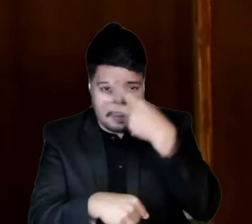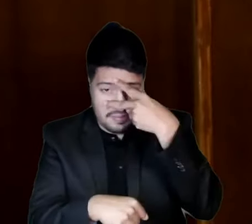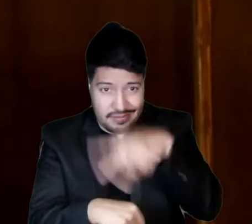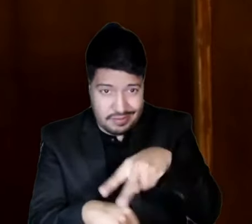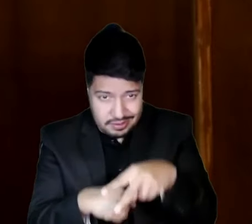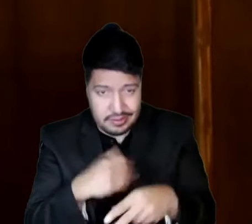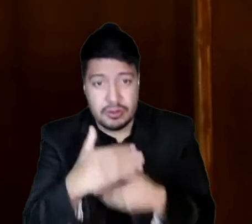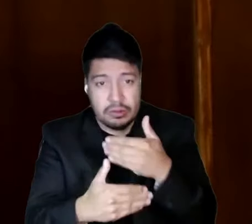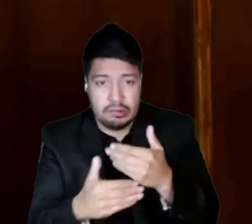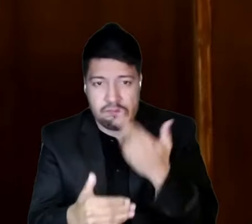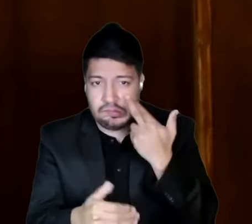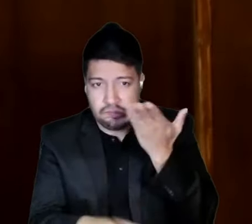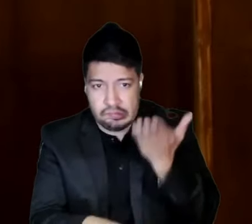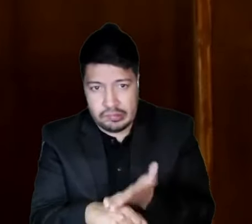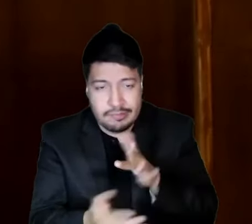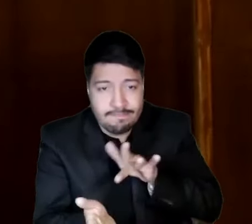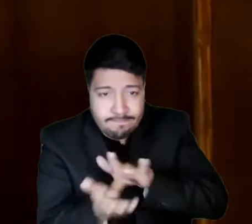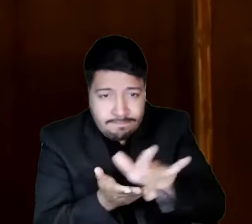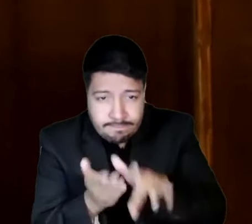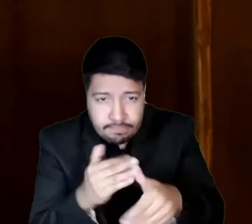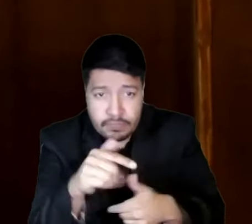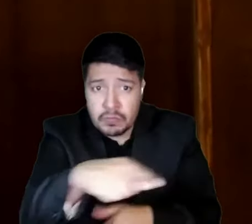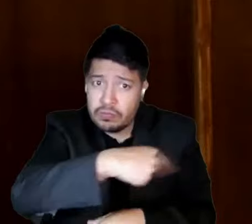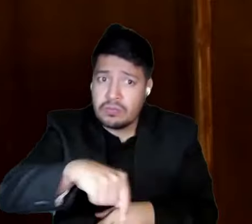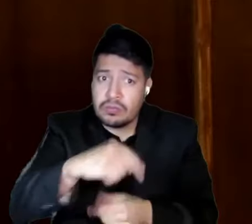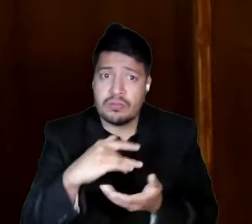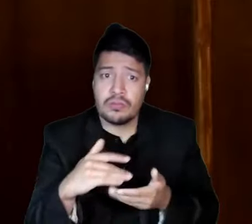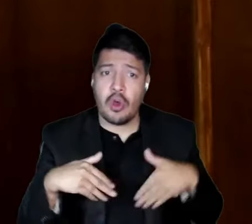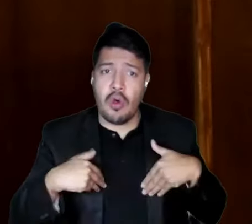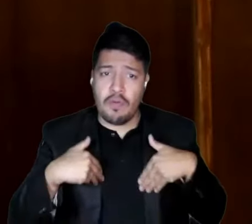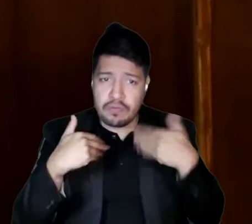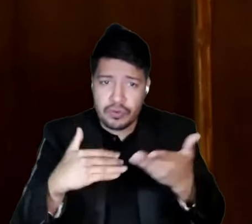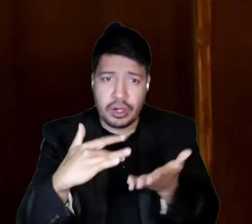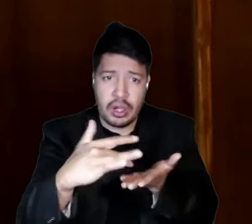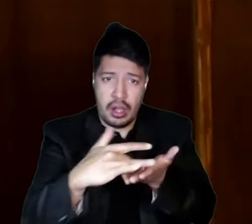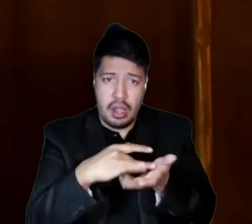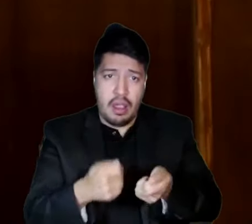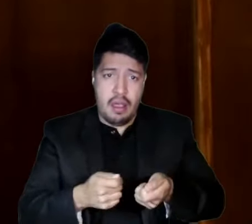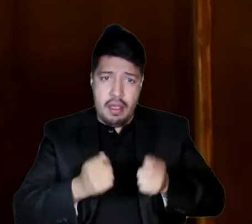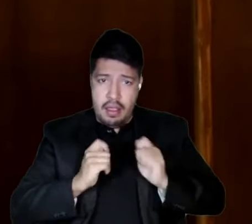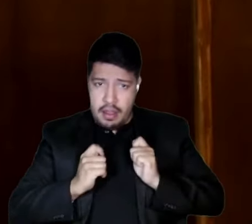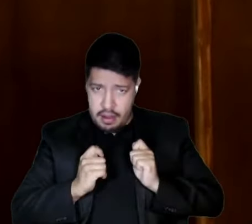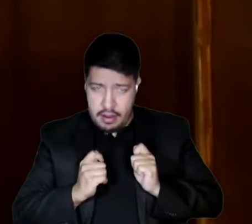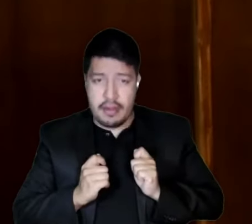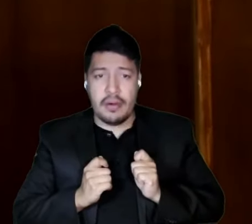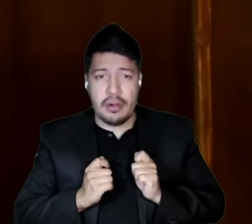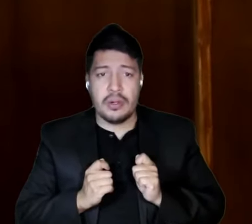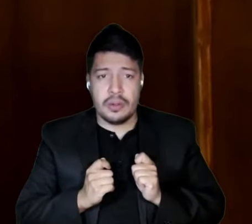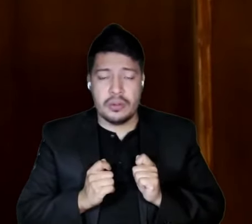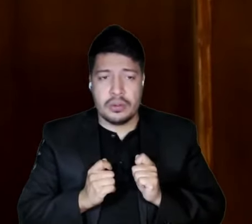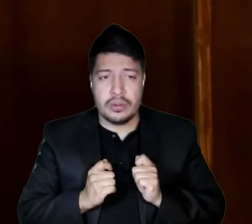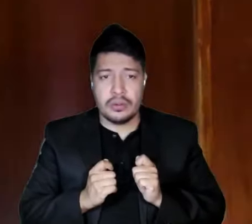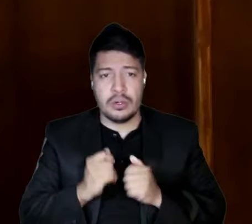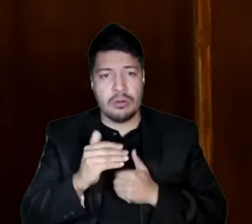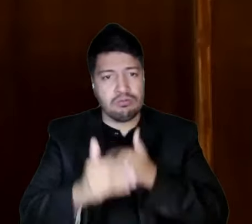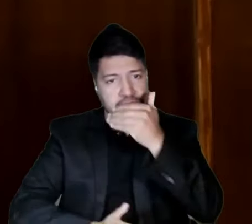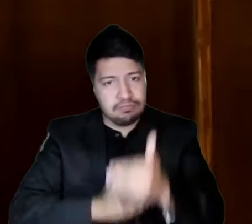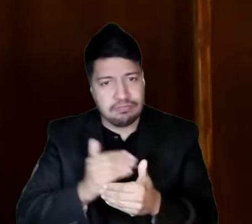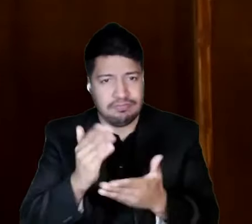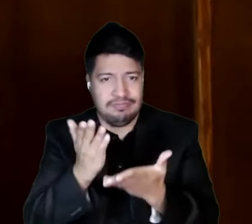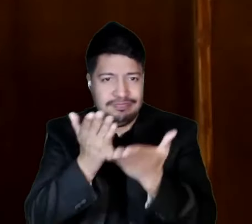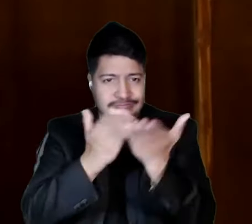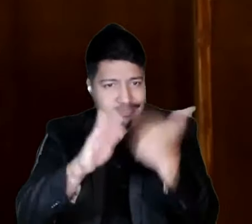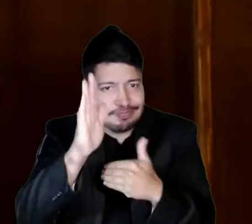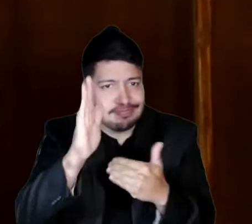quienes confían en todos nosotros para guiar el destino de nuestra entidad hacia Horizontes de Progreso y bienestar